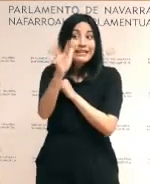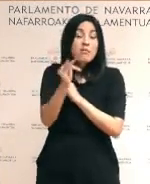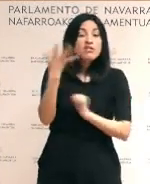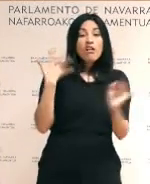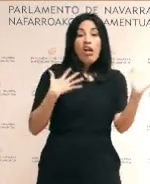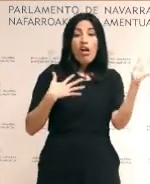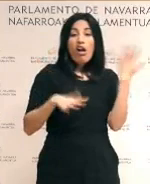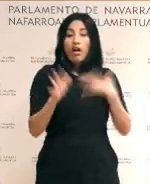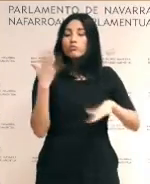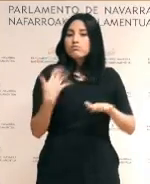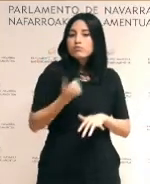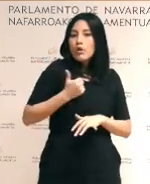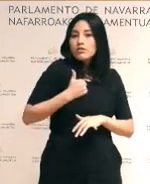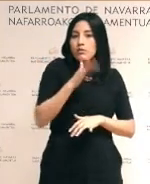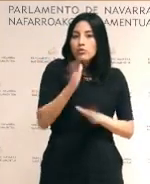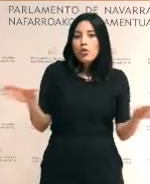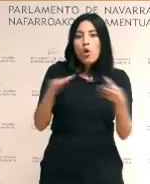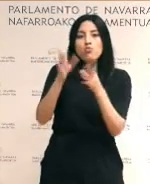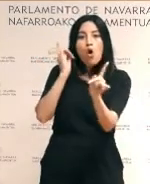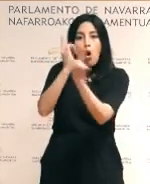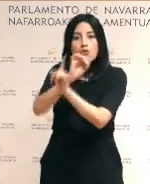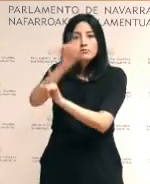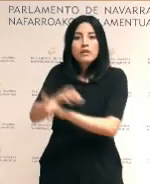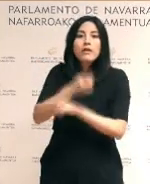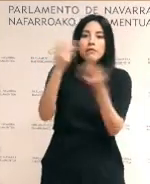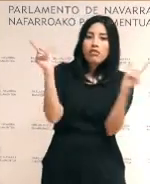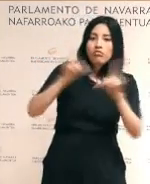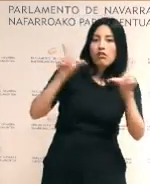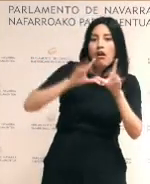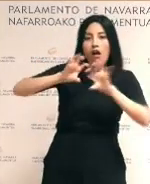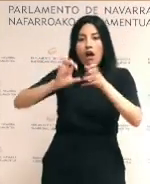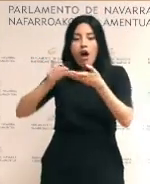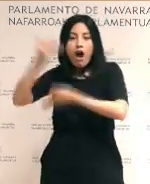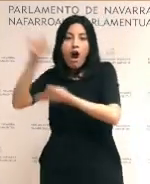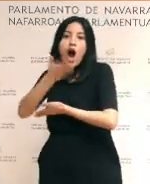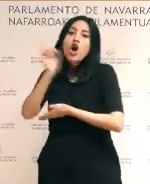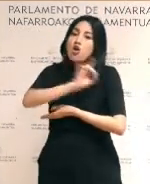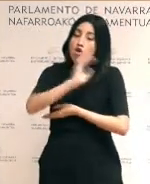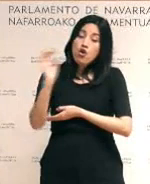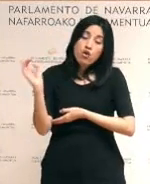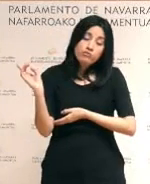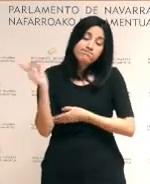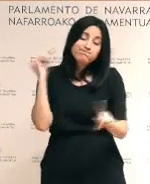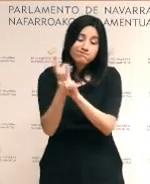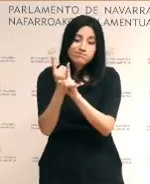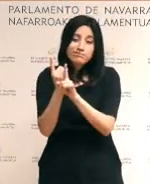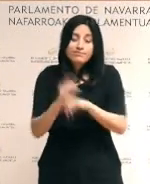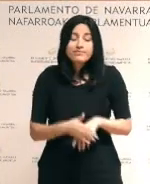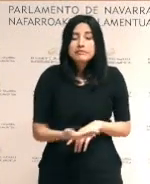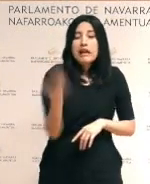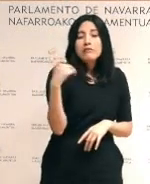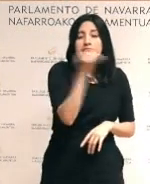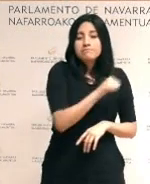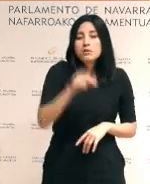cuestionar una vez más a la oposición y a los medios de comunicación que no le bailan el agua. Miren, lo dijo nuestro portavoz la semana pasada.